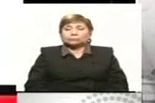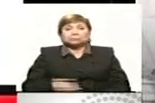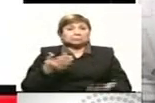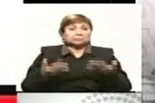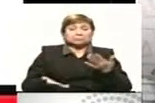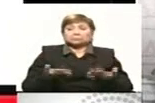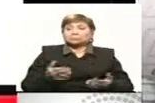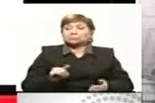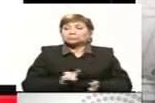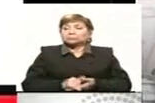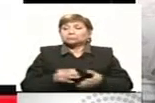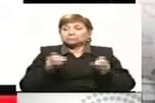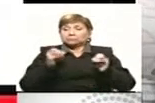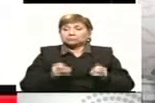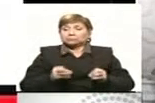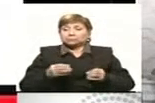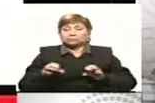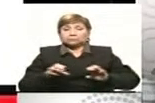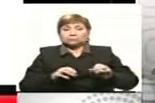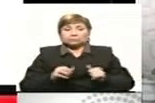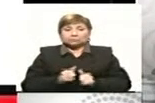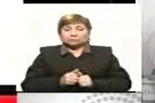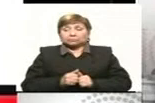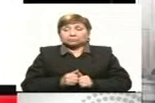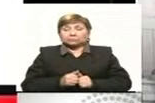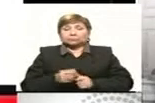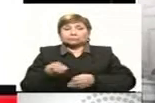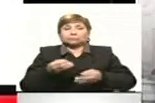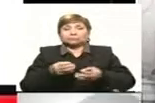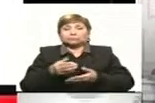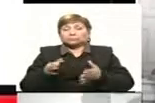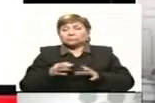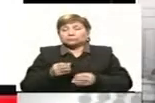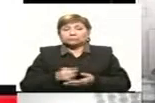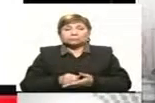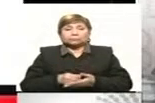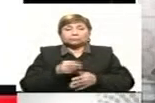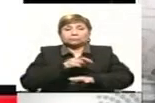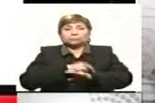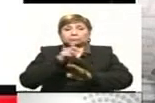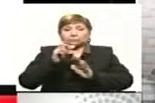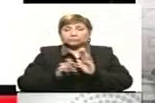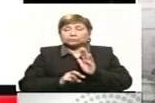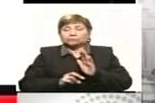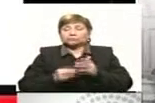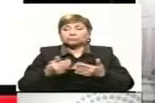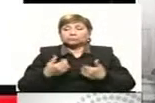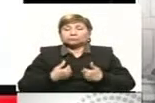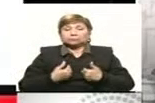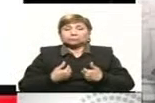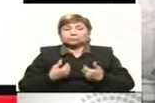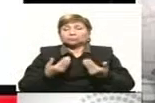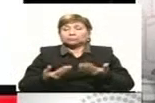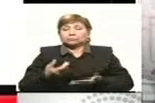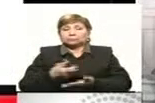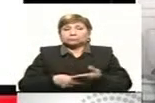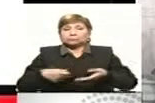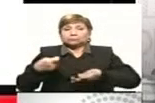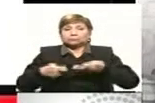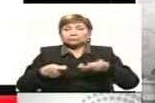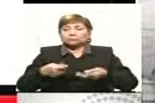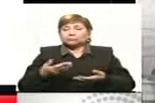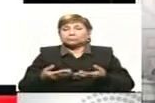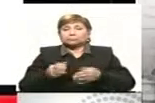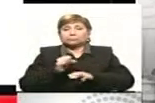vez cuando la comisión lo considera sería bueno hacer una explicación en detalle sobre los proyectos y programas que tiene Proinversión. Tiene una parte de